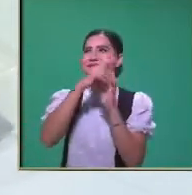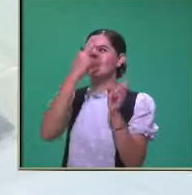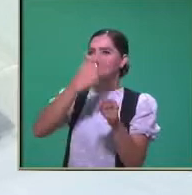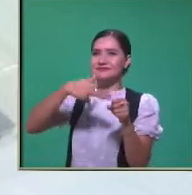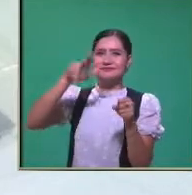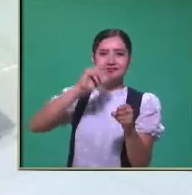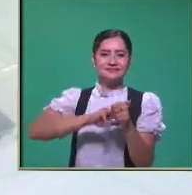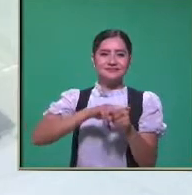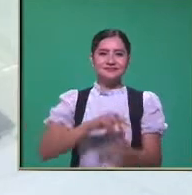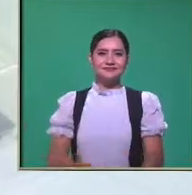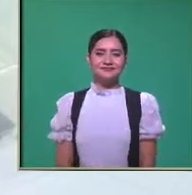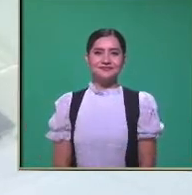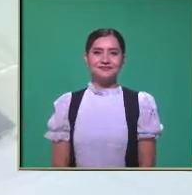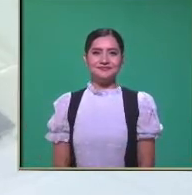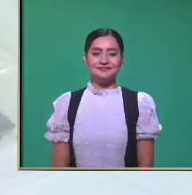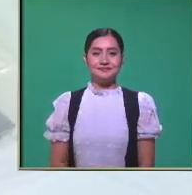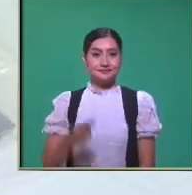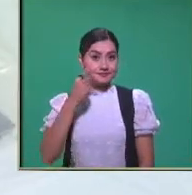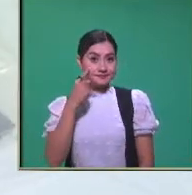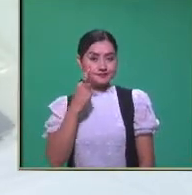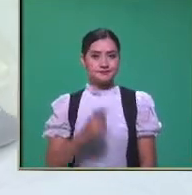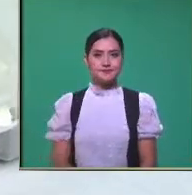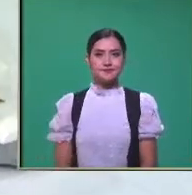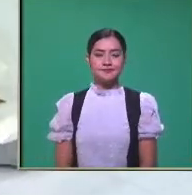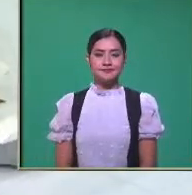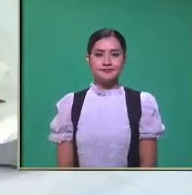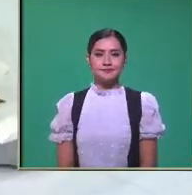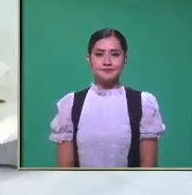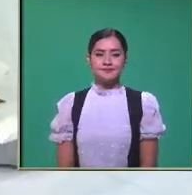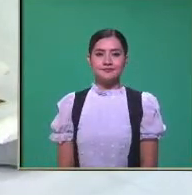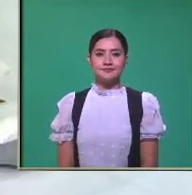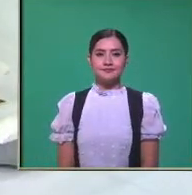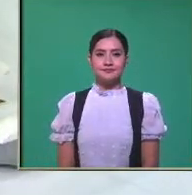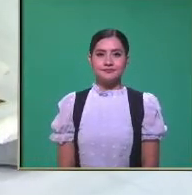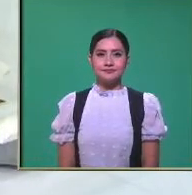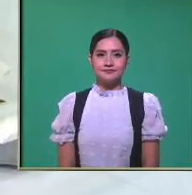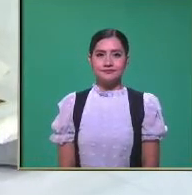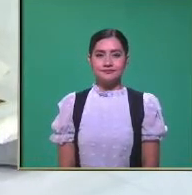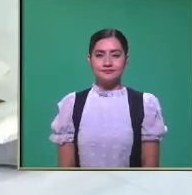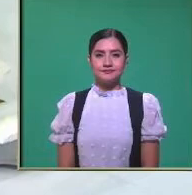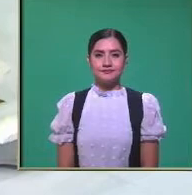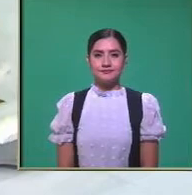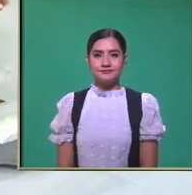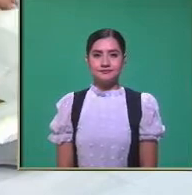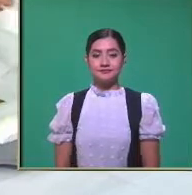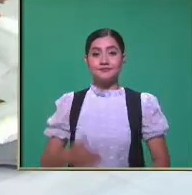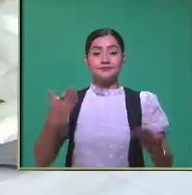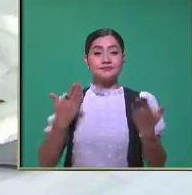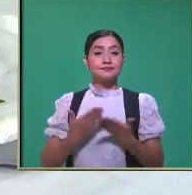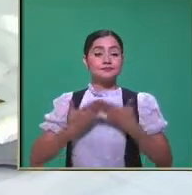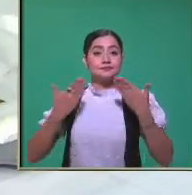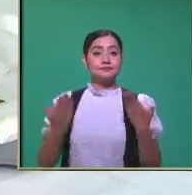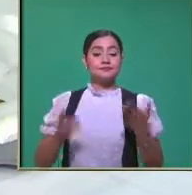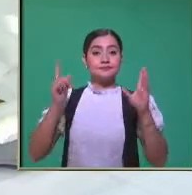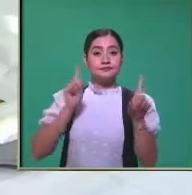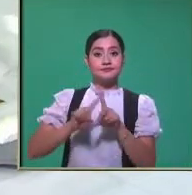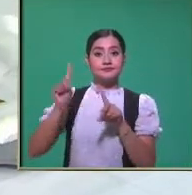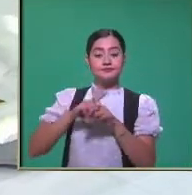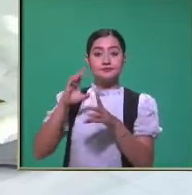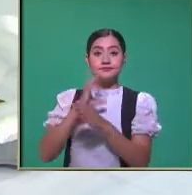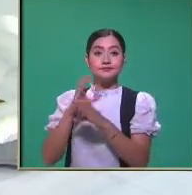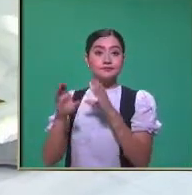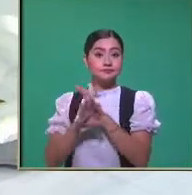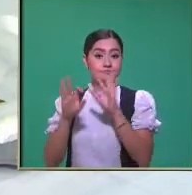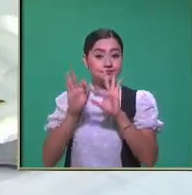fíjate también, Clau, tenemos la tierra y a lo mejor dentro de la naturaleza obviamente tenemos también otros elementos que podemos agregar para